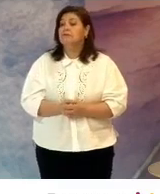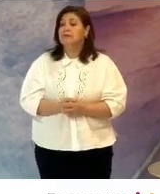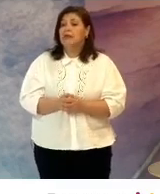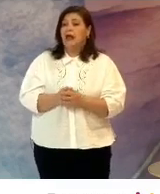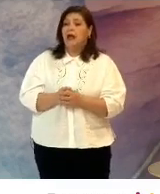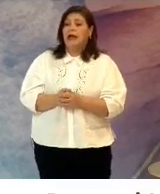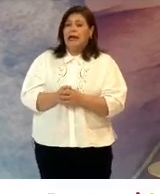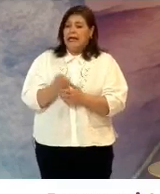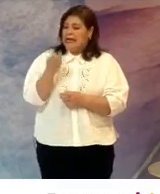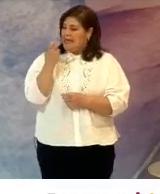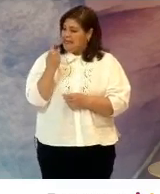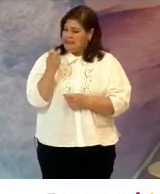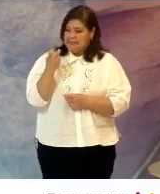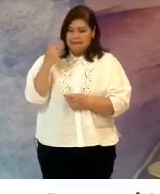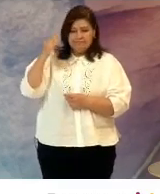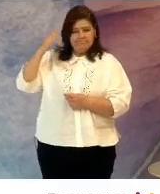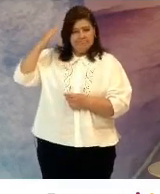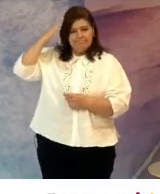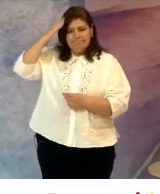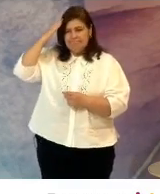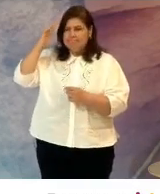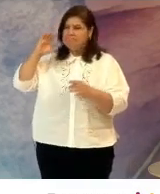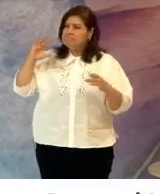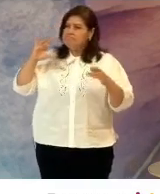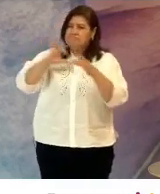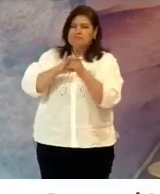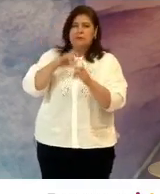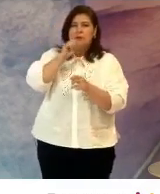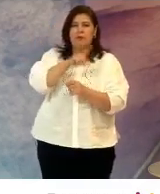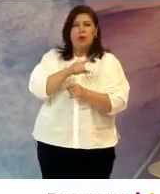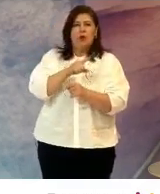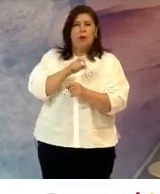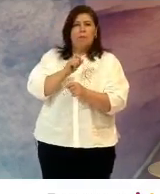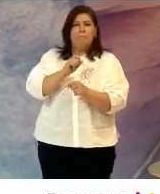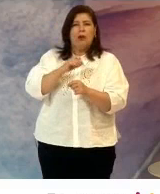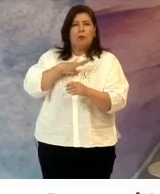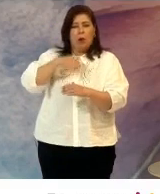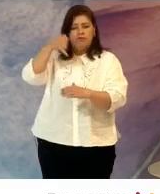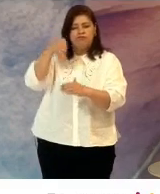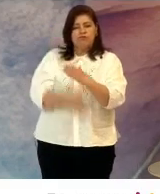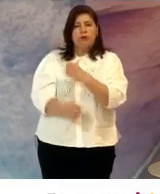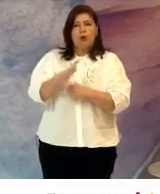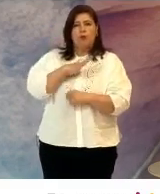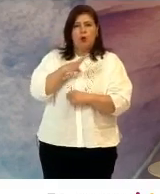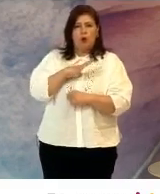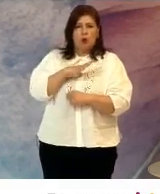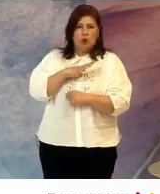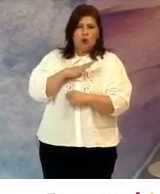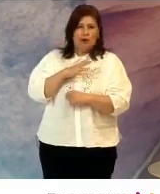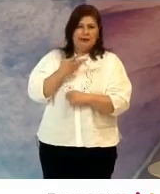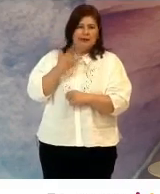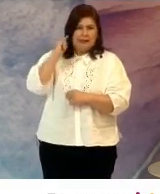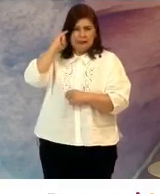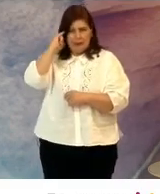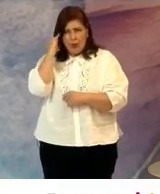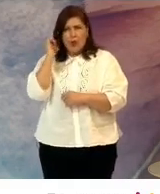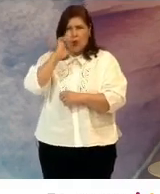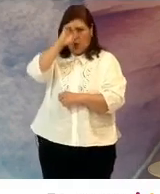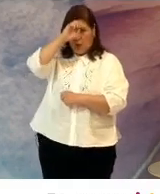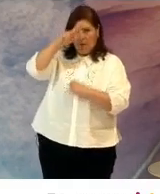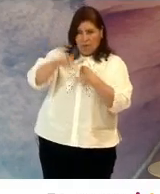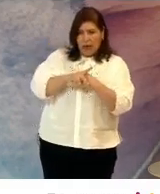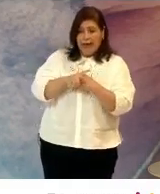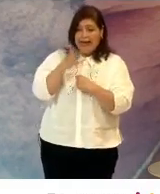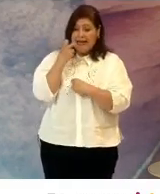todas van a la misma raíz indoeuropea. El significado raíz de